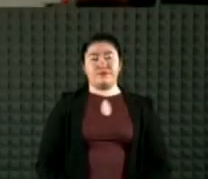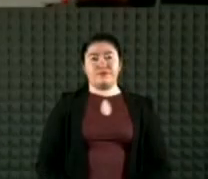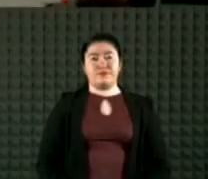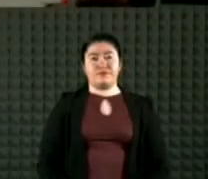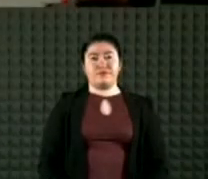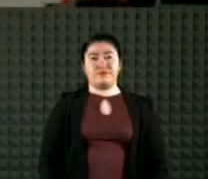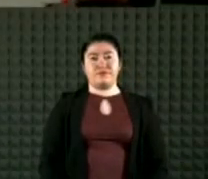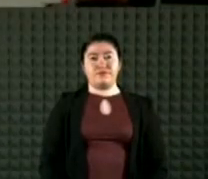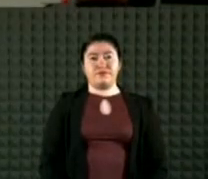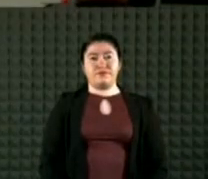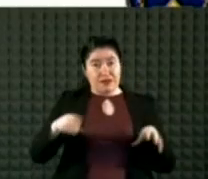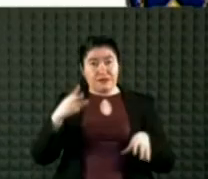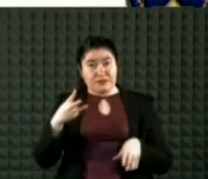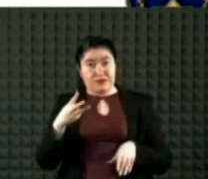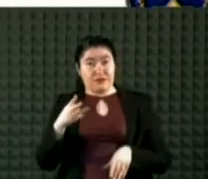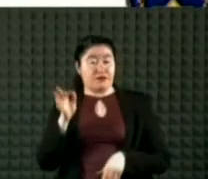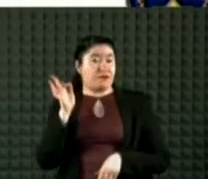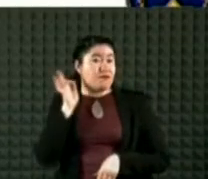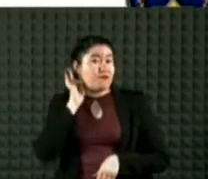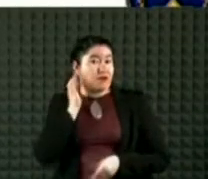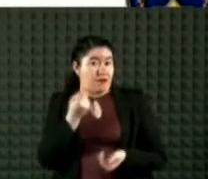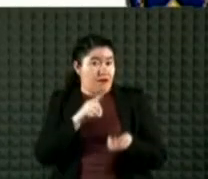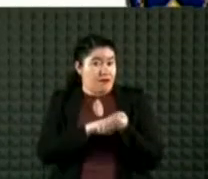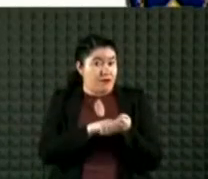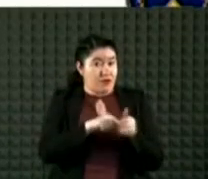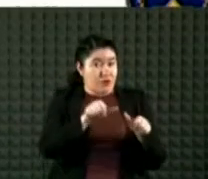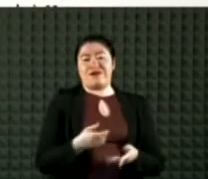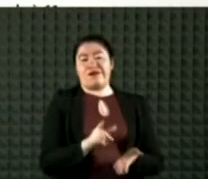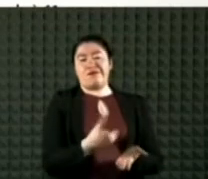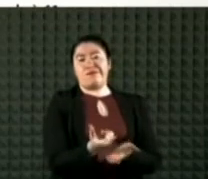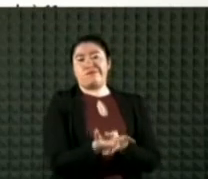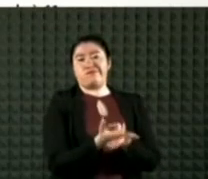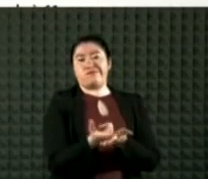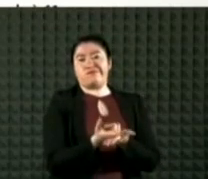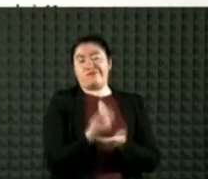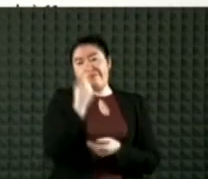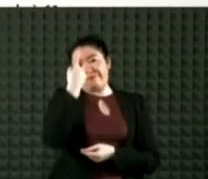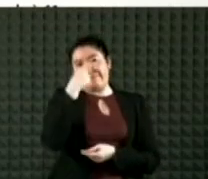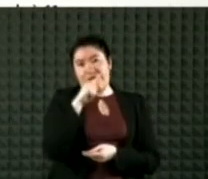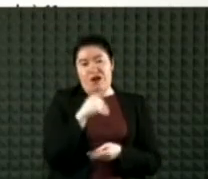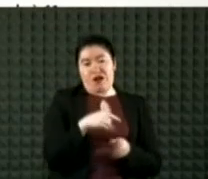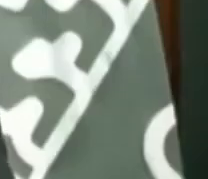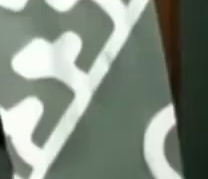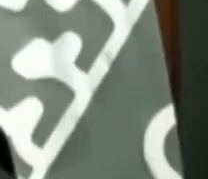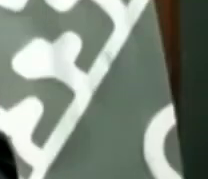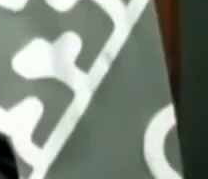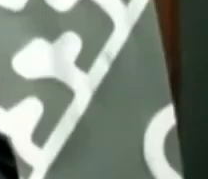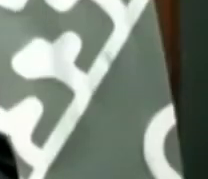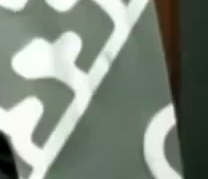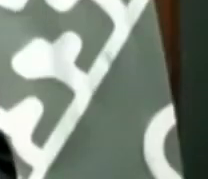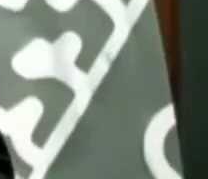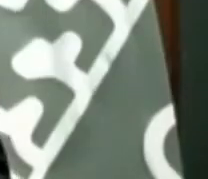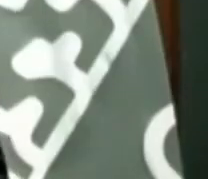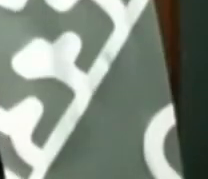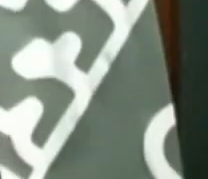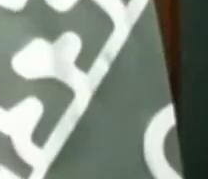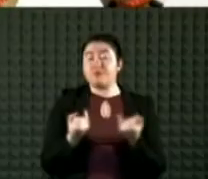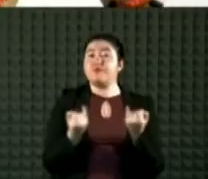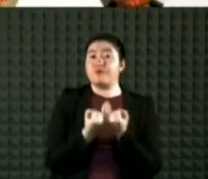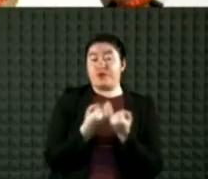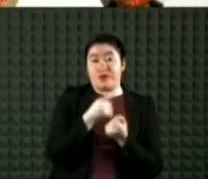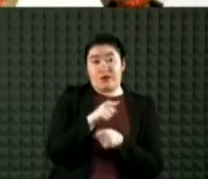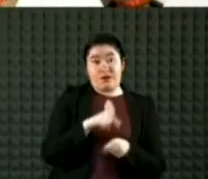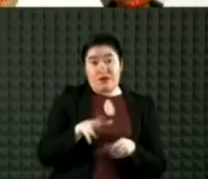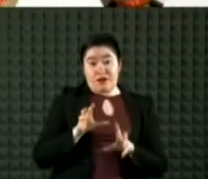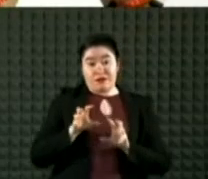debido a las acciones emprendidas de prevención y vigilancia y el trabajo coordinado con la Fiscalía General de Justicia. El homicidio doloso, por